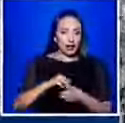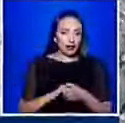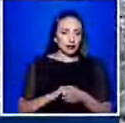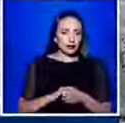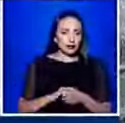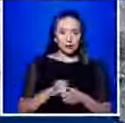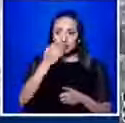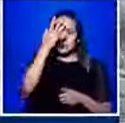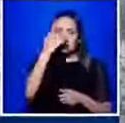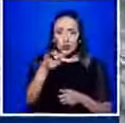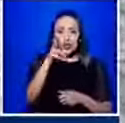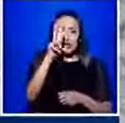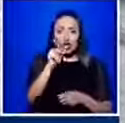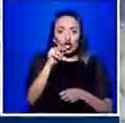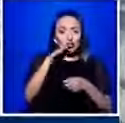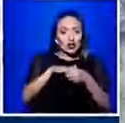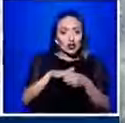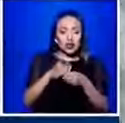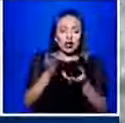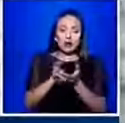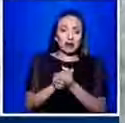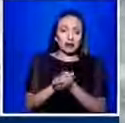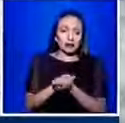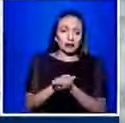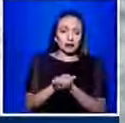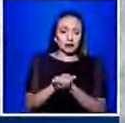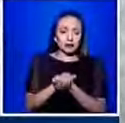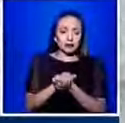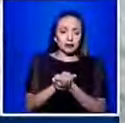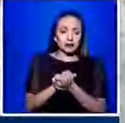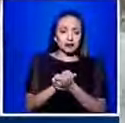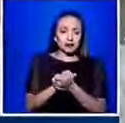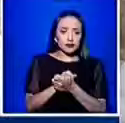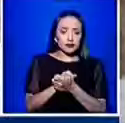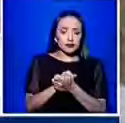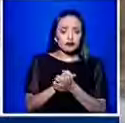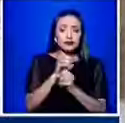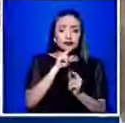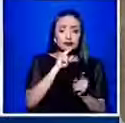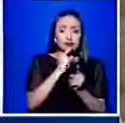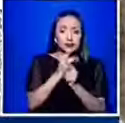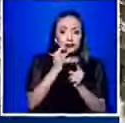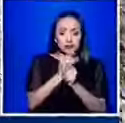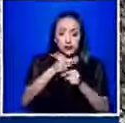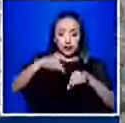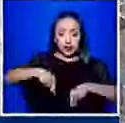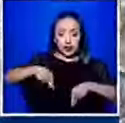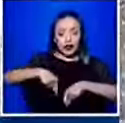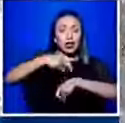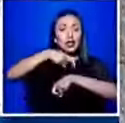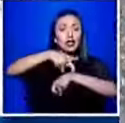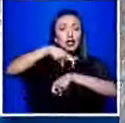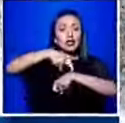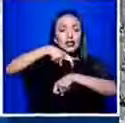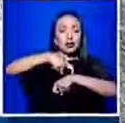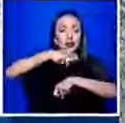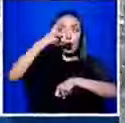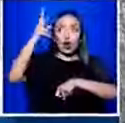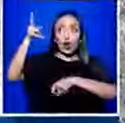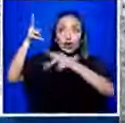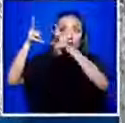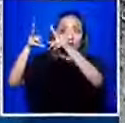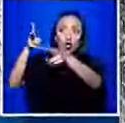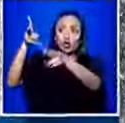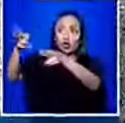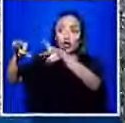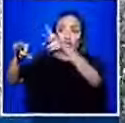es constante. ¿Y eso? Entonces... En realidad, en este tiempo de cortes de agua que en otros barrios